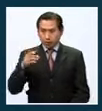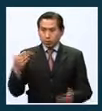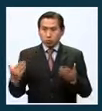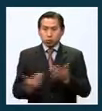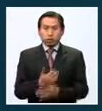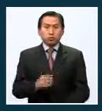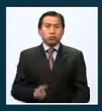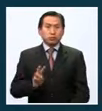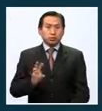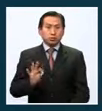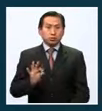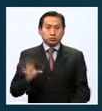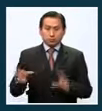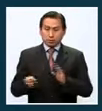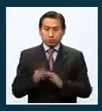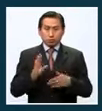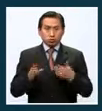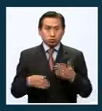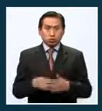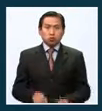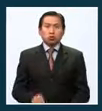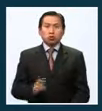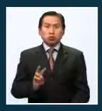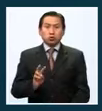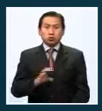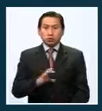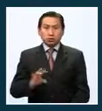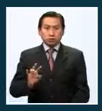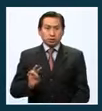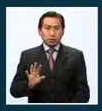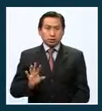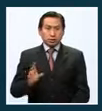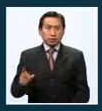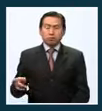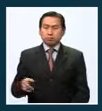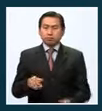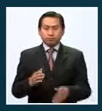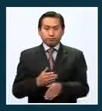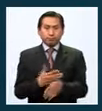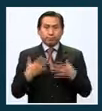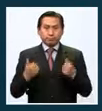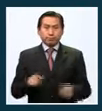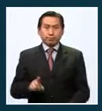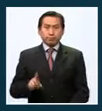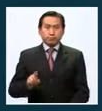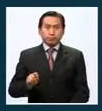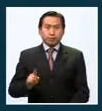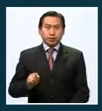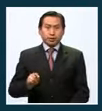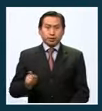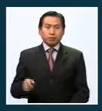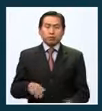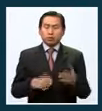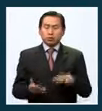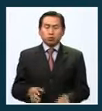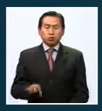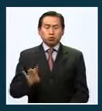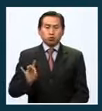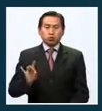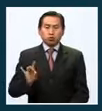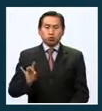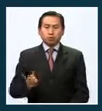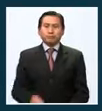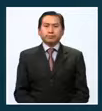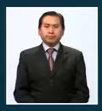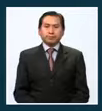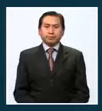nuevos contagios 29, total 275, pacientes recuperados 20, decesos